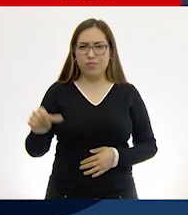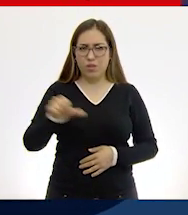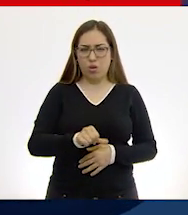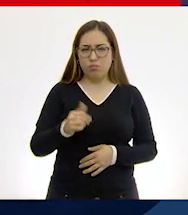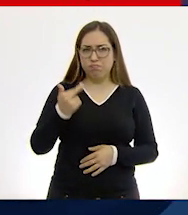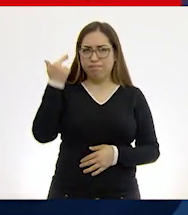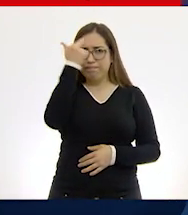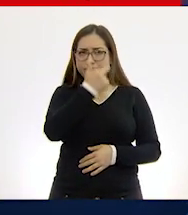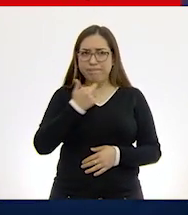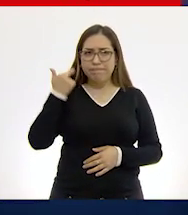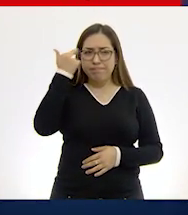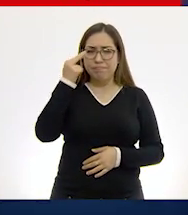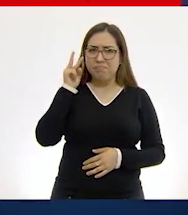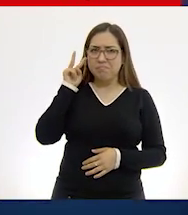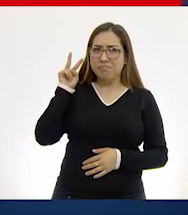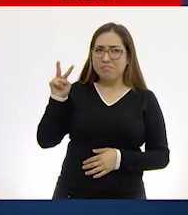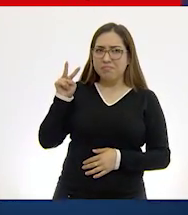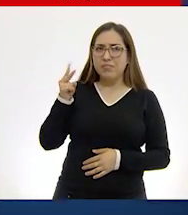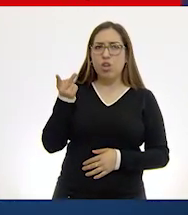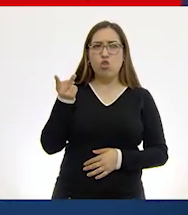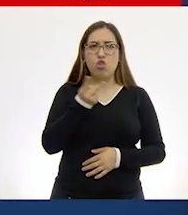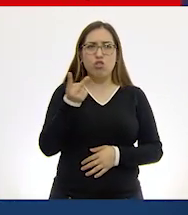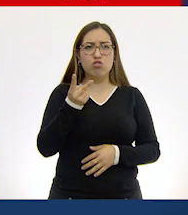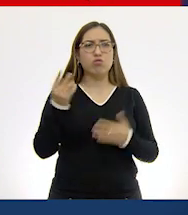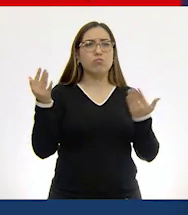checar qué nos dicen esas dos imágenes.